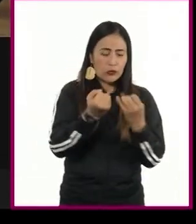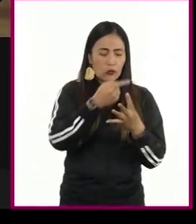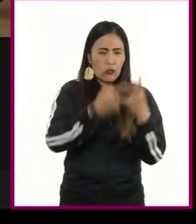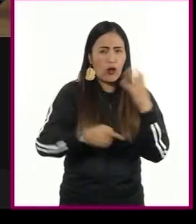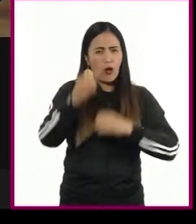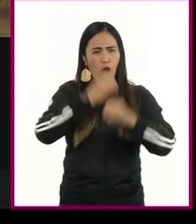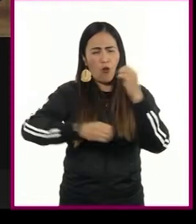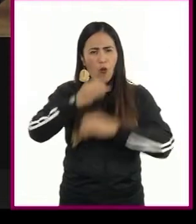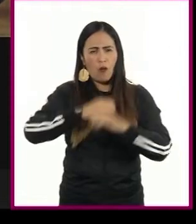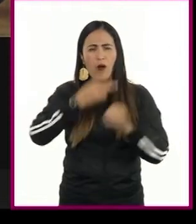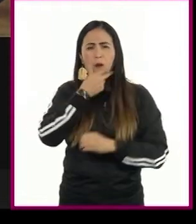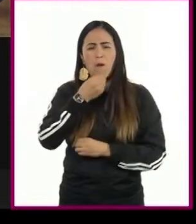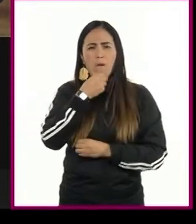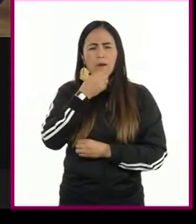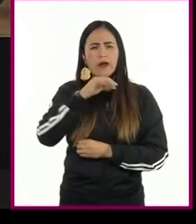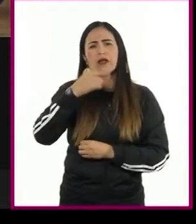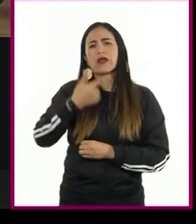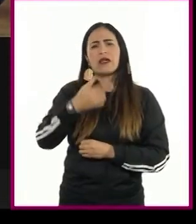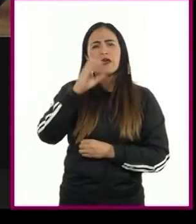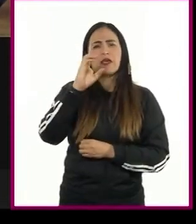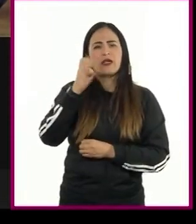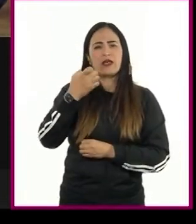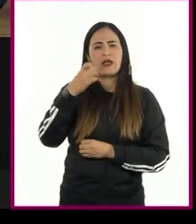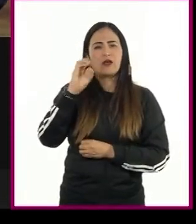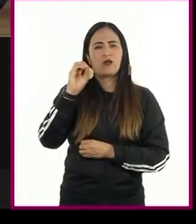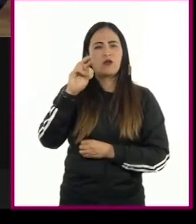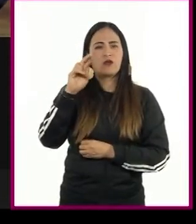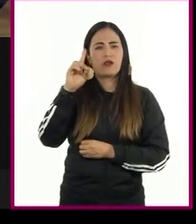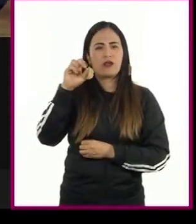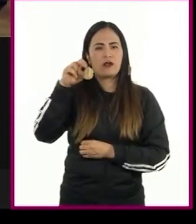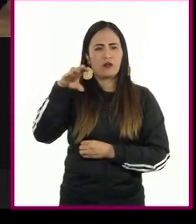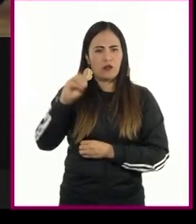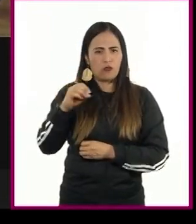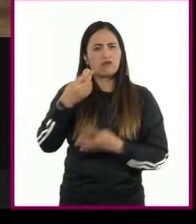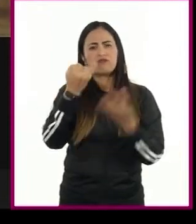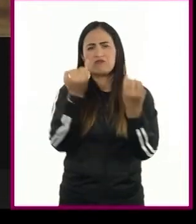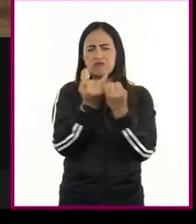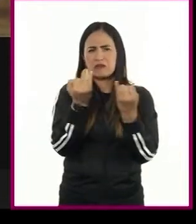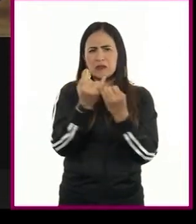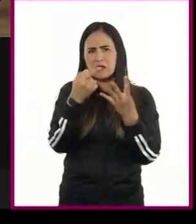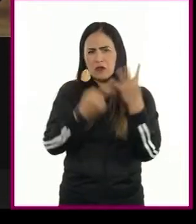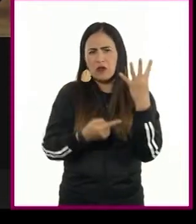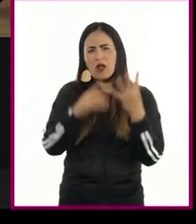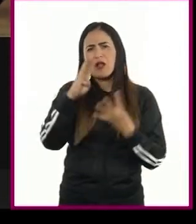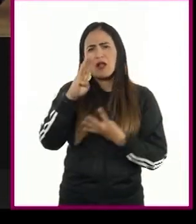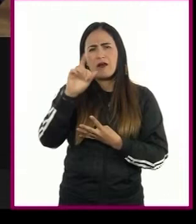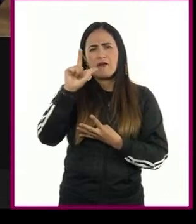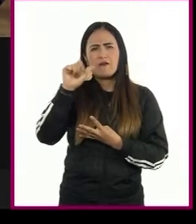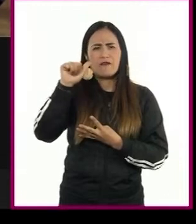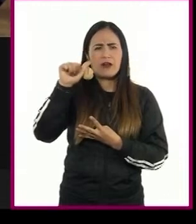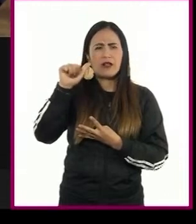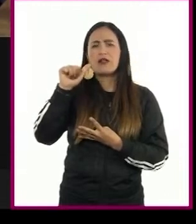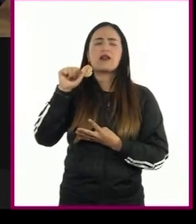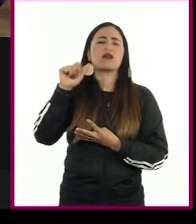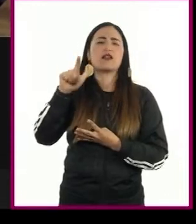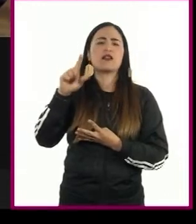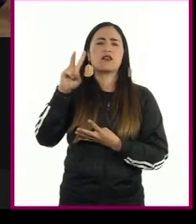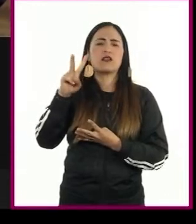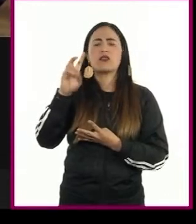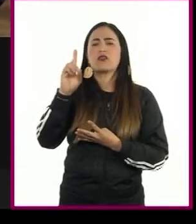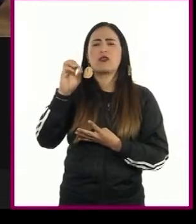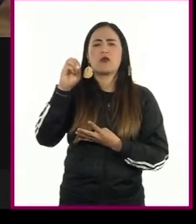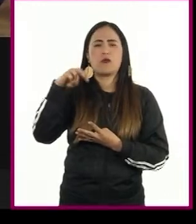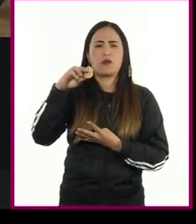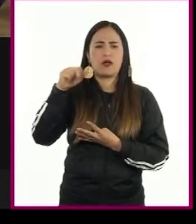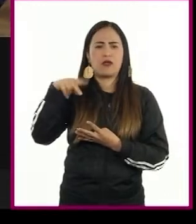obras de Giordano Nemorario, Biagio Pelacani da Parma, Prodocimo Baldomandi, Alberto de Sejonia y